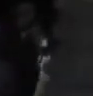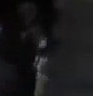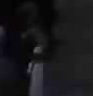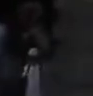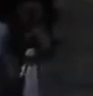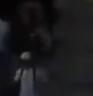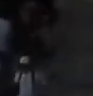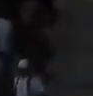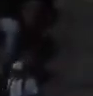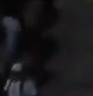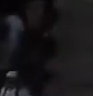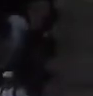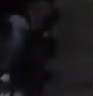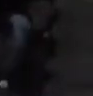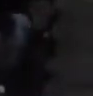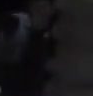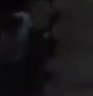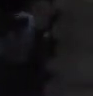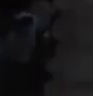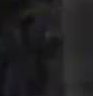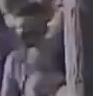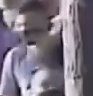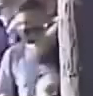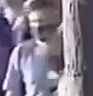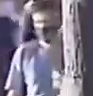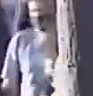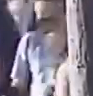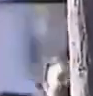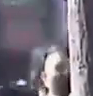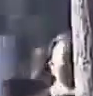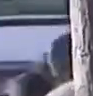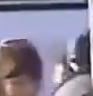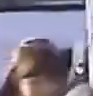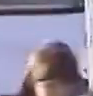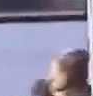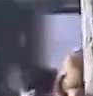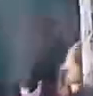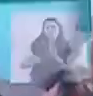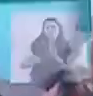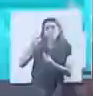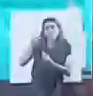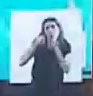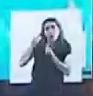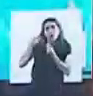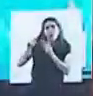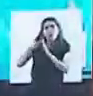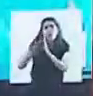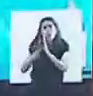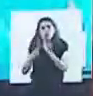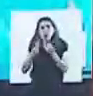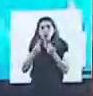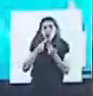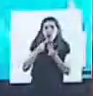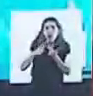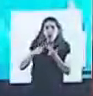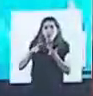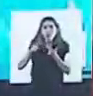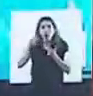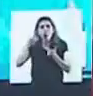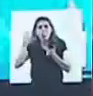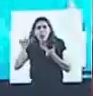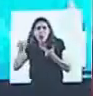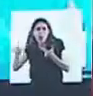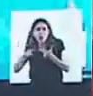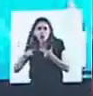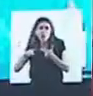intensivas siguen aumentando. Hoy llevamos 27 días de aumento constante de cantidad de gente en terapia intensiva. Vamos a llegar a